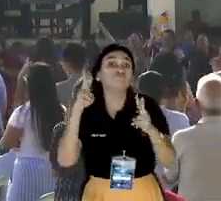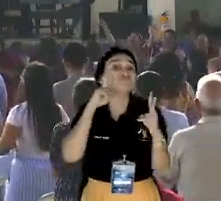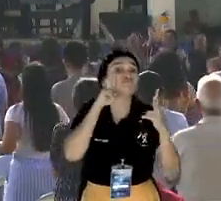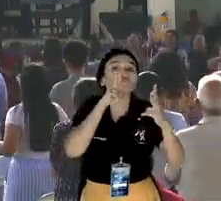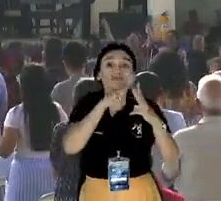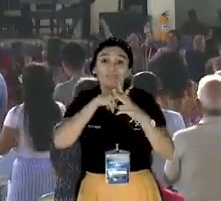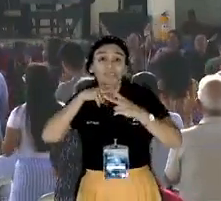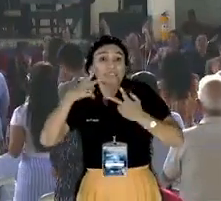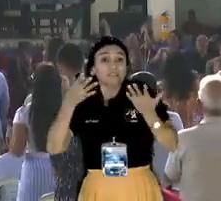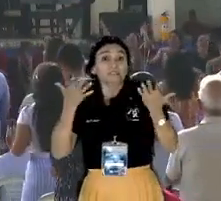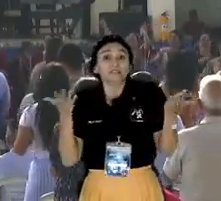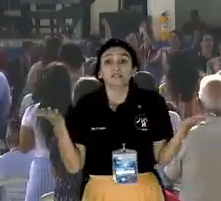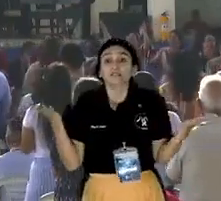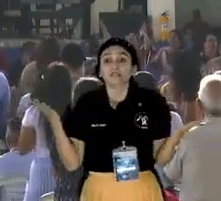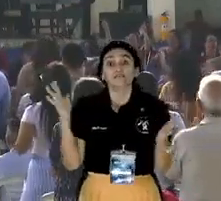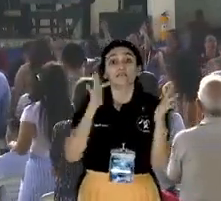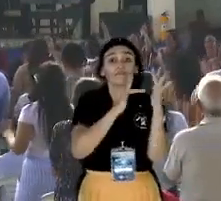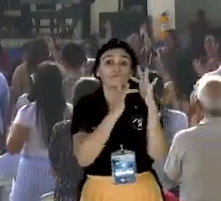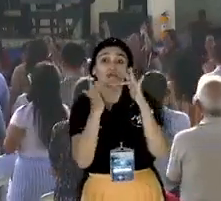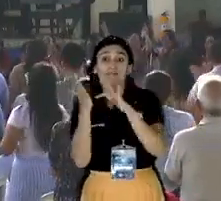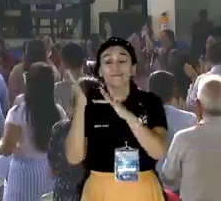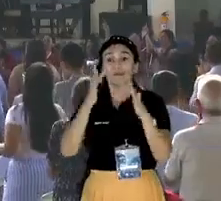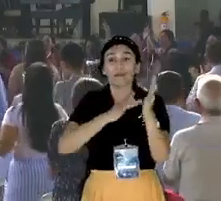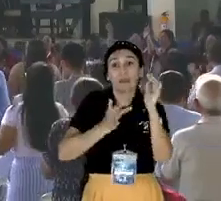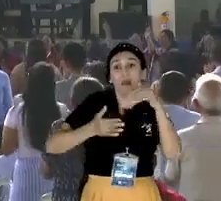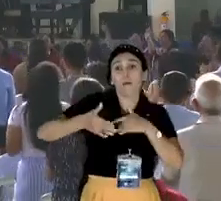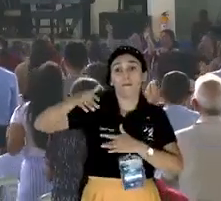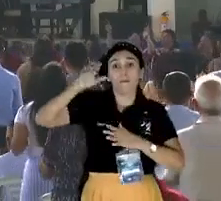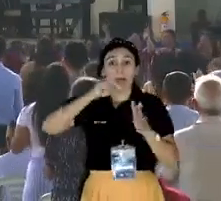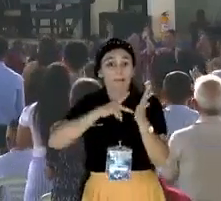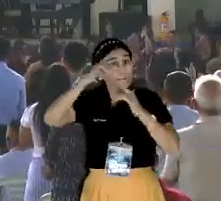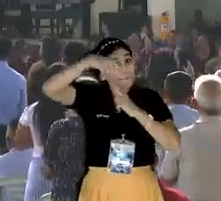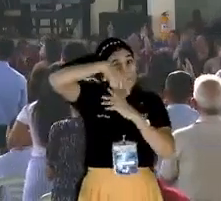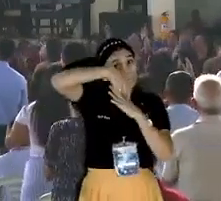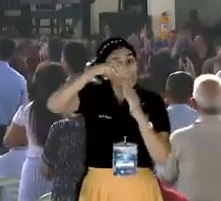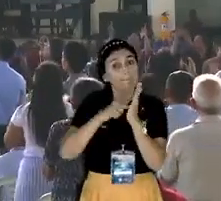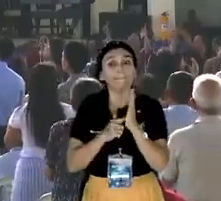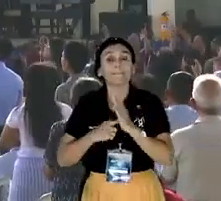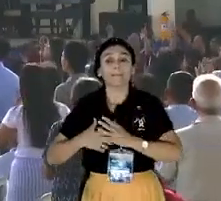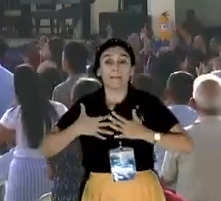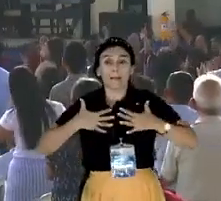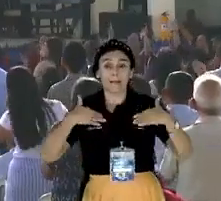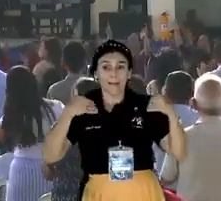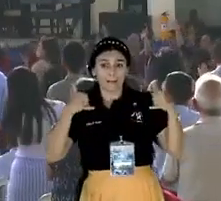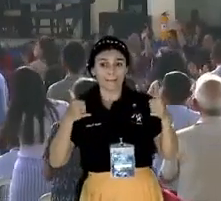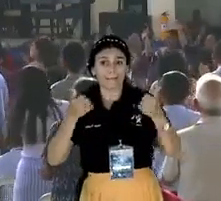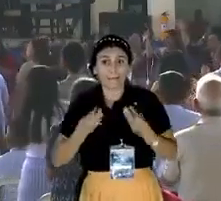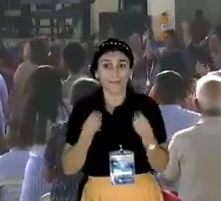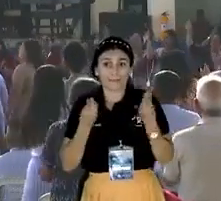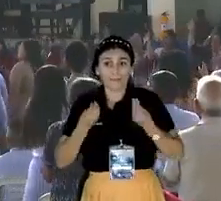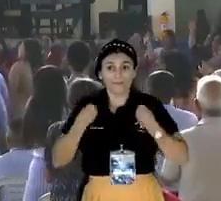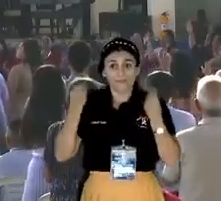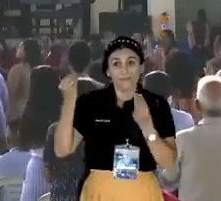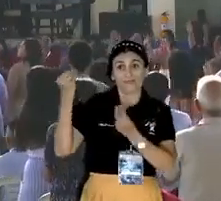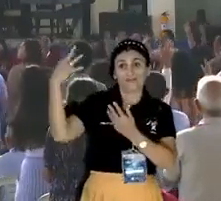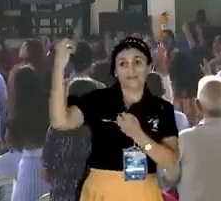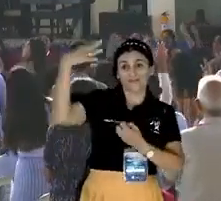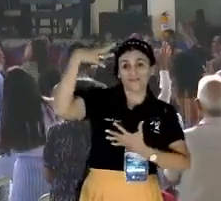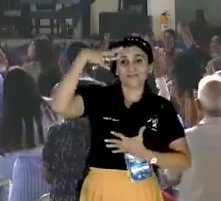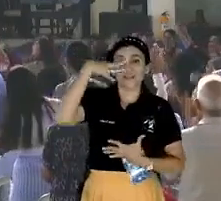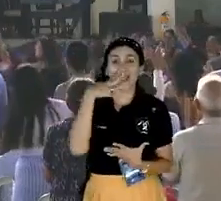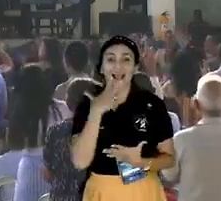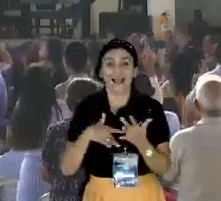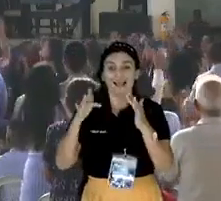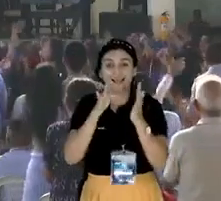encontrar. Toda la plenitud de Dios habita en Jesús. El bienaventurado, el que vive en la luz. Jesucristo es